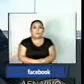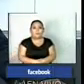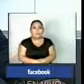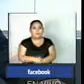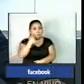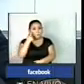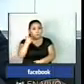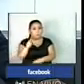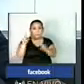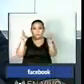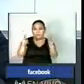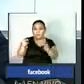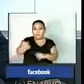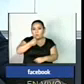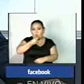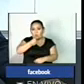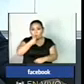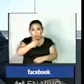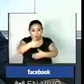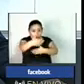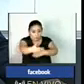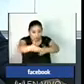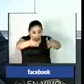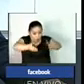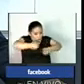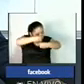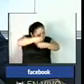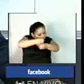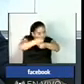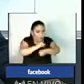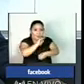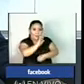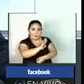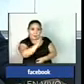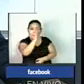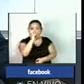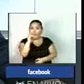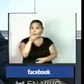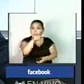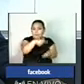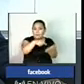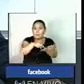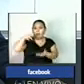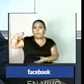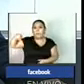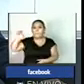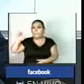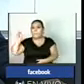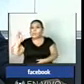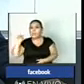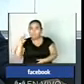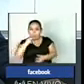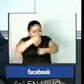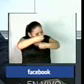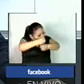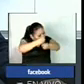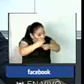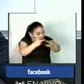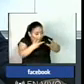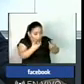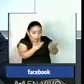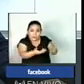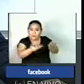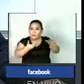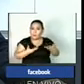vamos con más información en un laboratorio del norte de Pekín poseen quizás el esperado antídoto contra el nuevo coronavirus